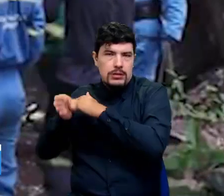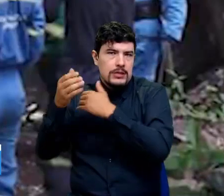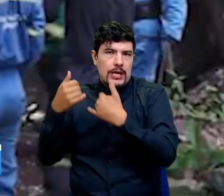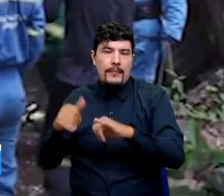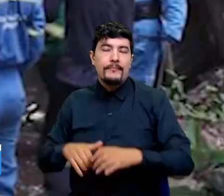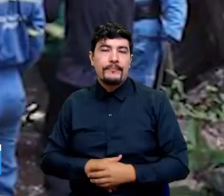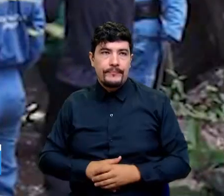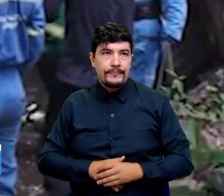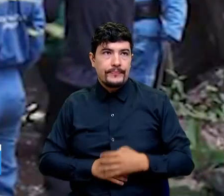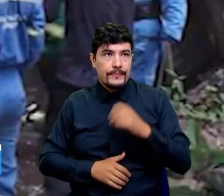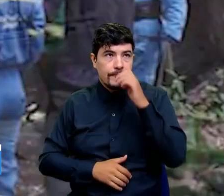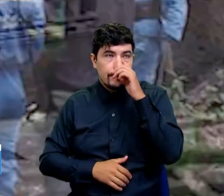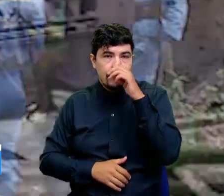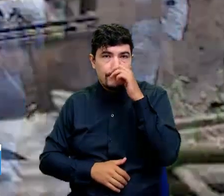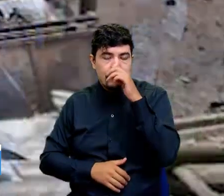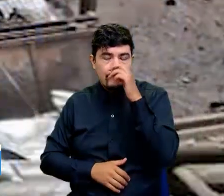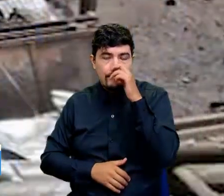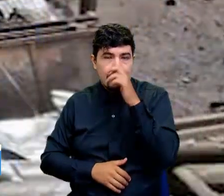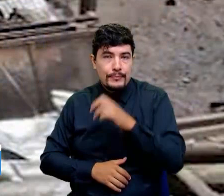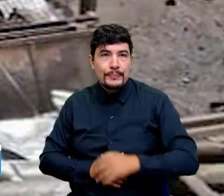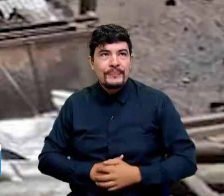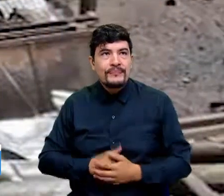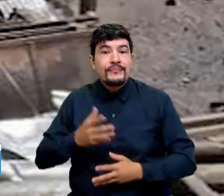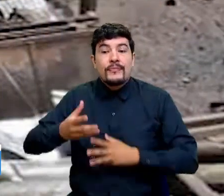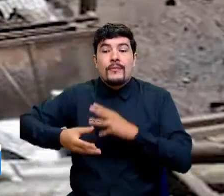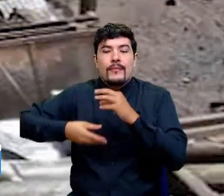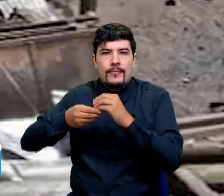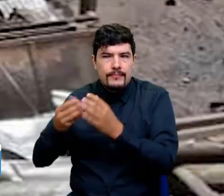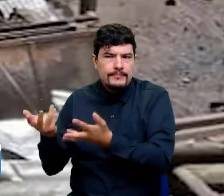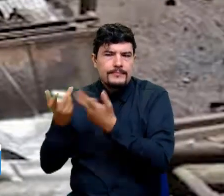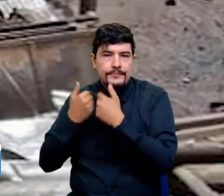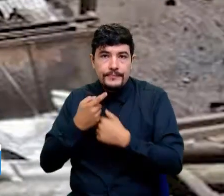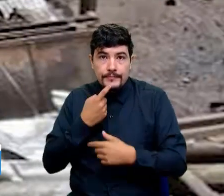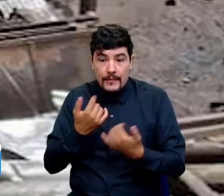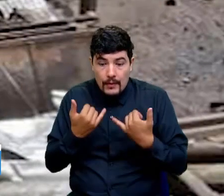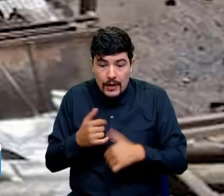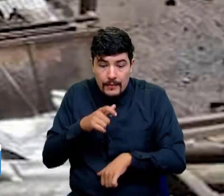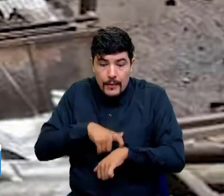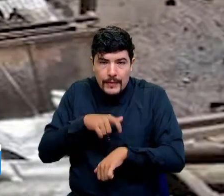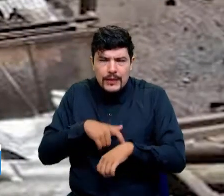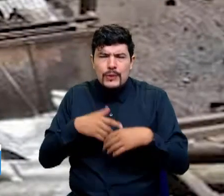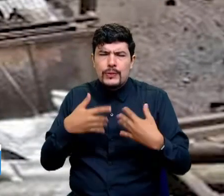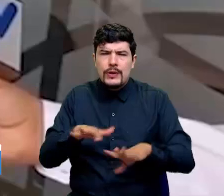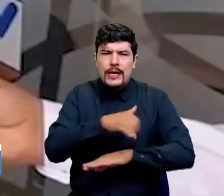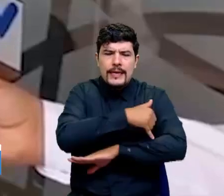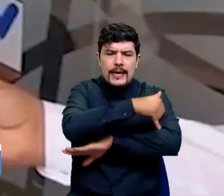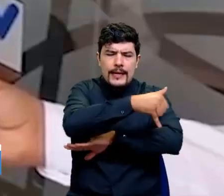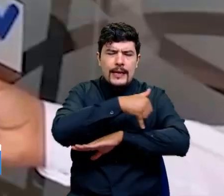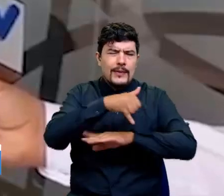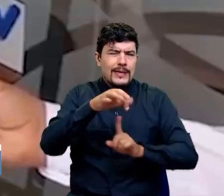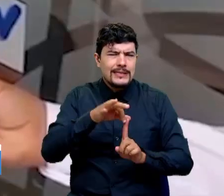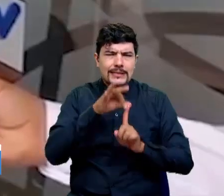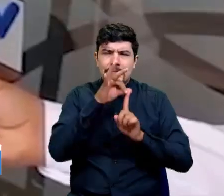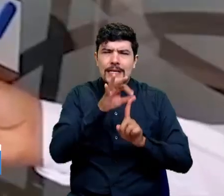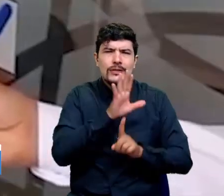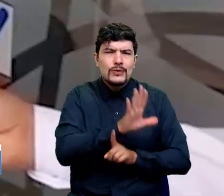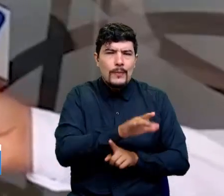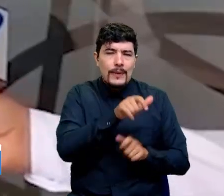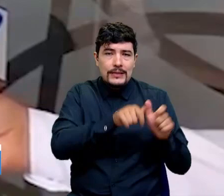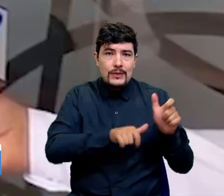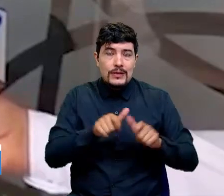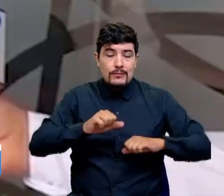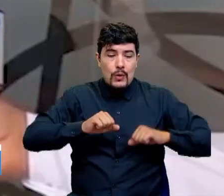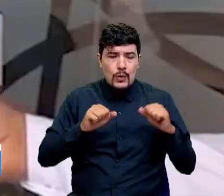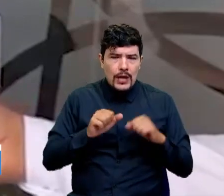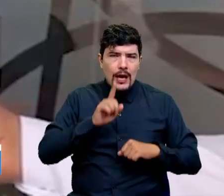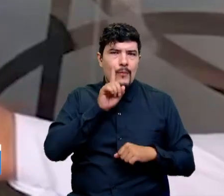la acumulación de gases. También nos informan que en este momento llegan unos ingenieros expertos de la ciudad de Bogotá y de la ciudad de Bucaramanga,